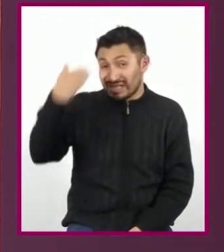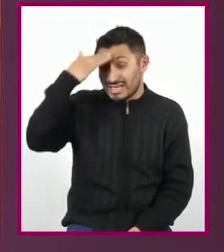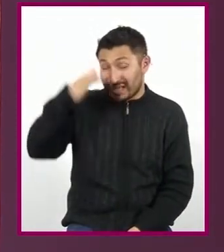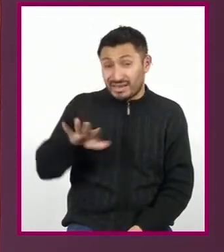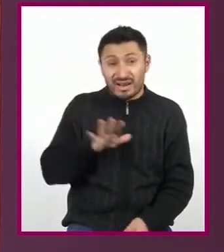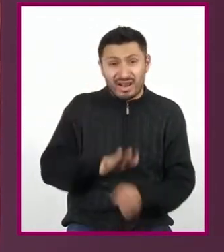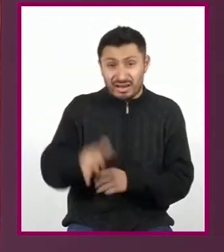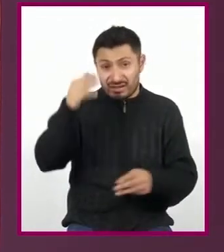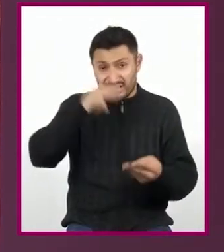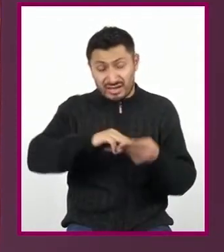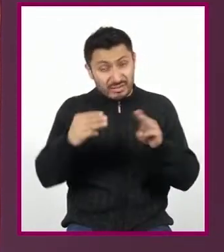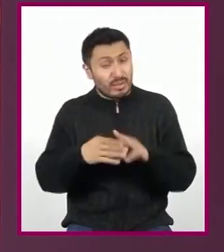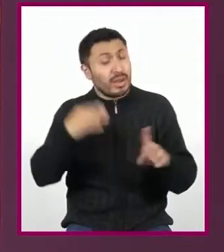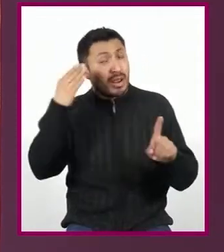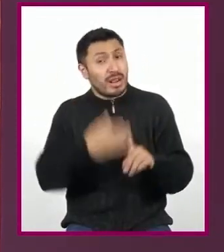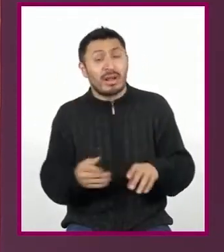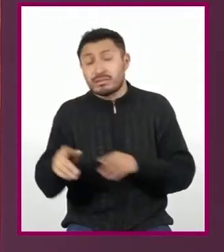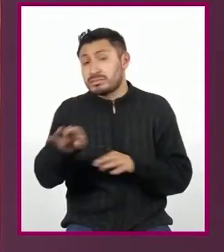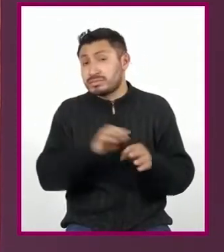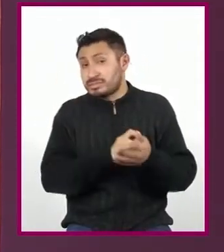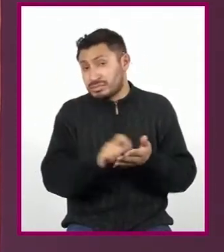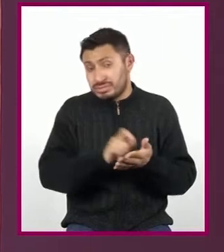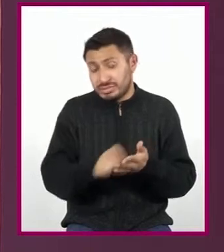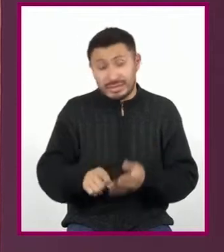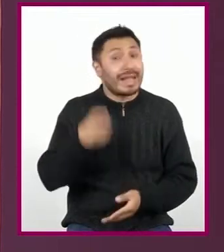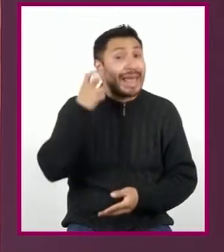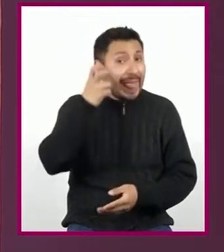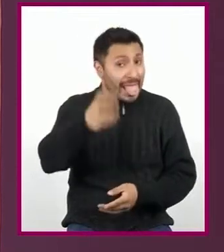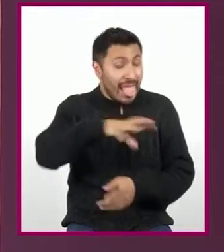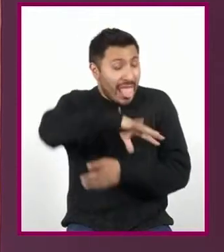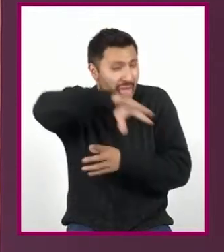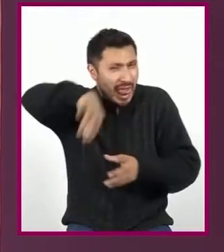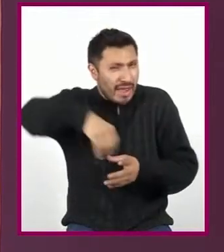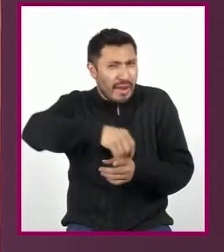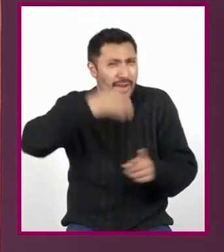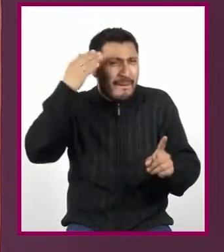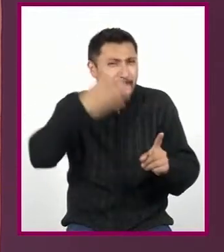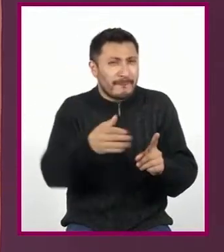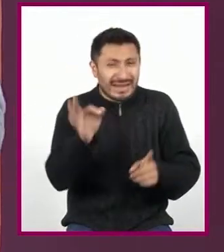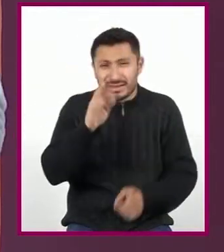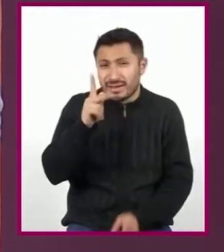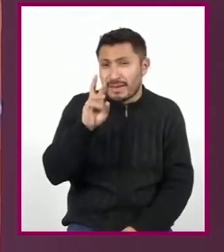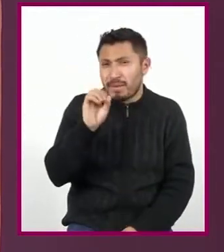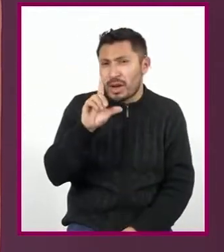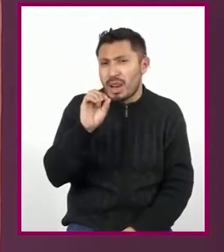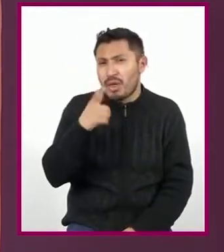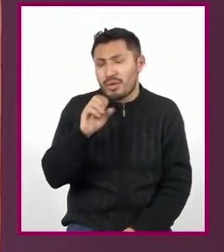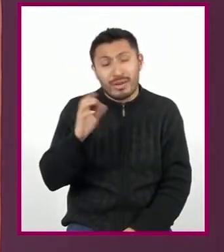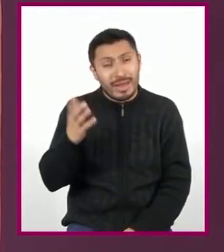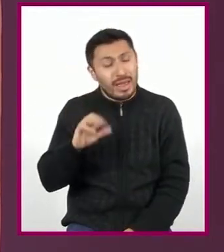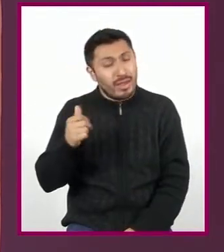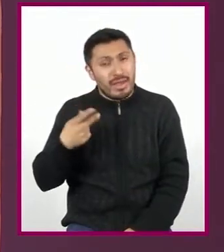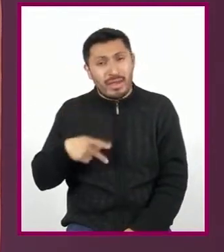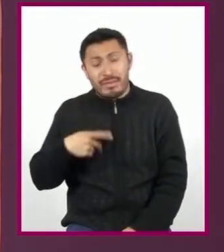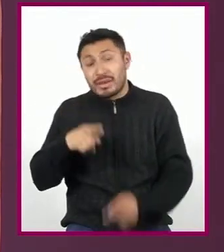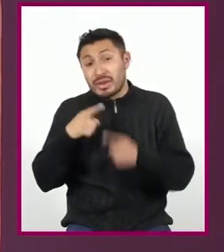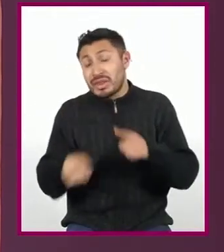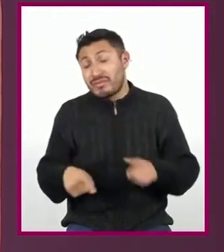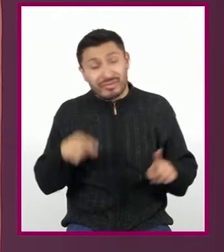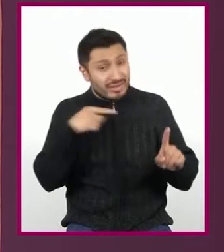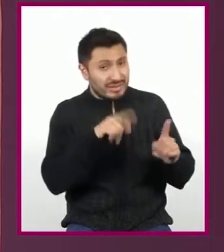Ecuador", nos permite saber como lectores en qué situación se encuentra el prologuista y permite que éste le explique al lector lo